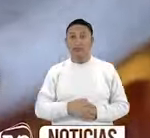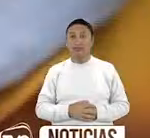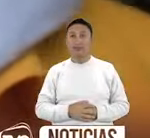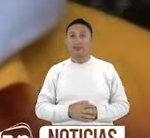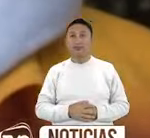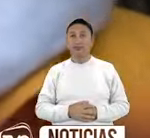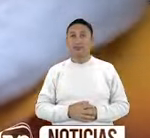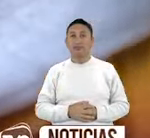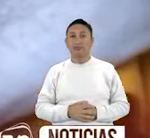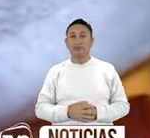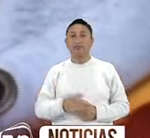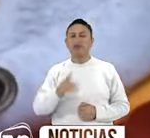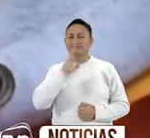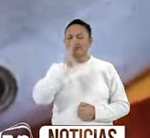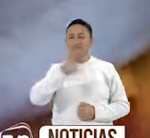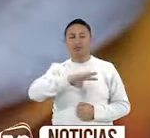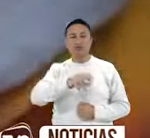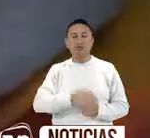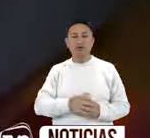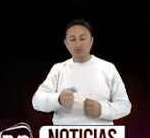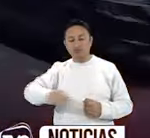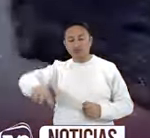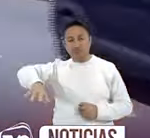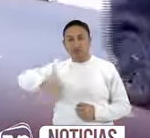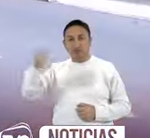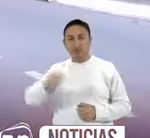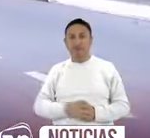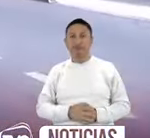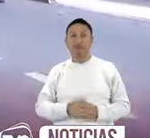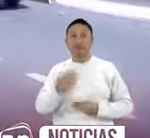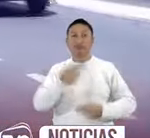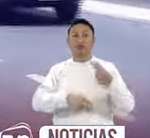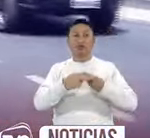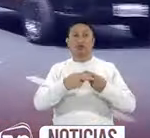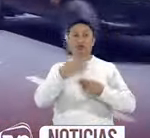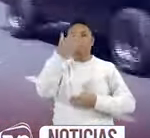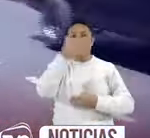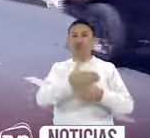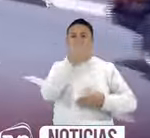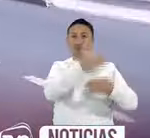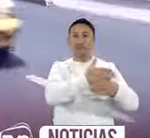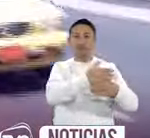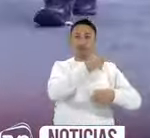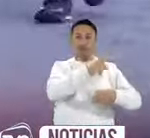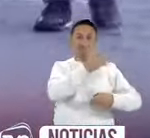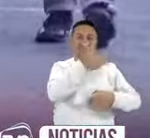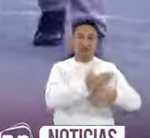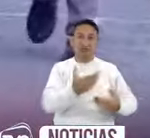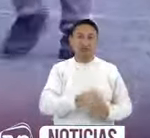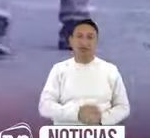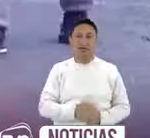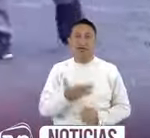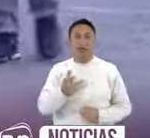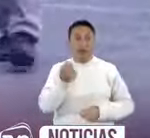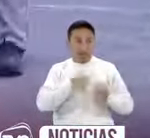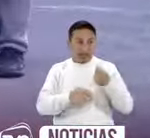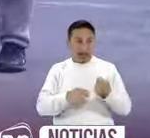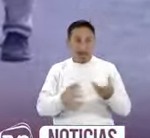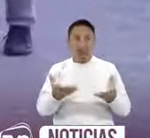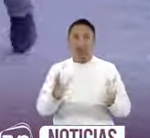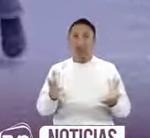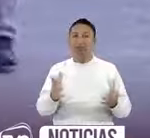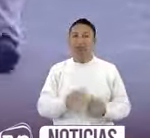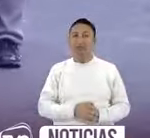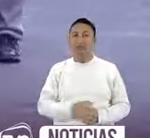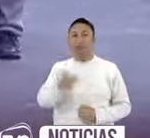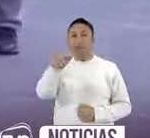robo, abren las puertas. El comercio se ha reducido, afirman los comerciantes, casi no hay ventas, porque a la gente le